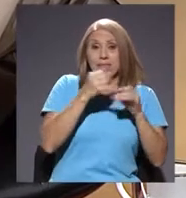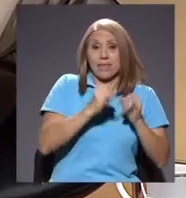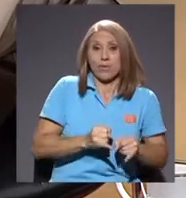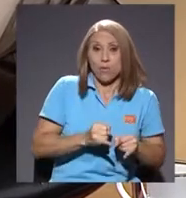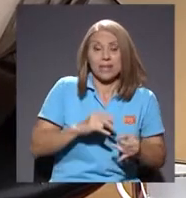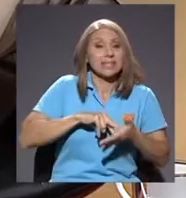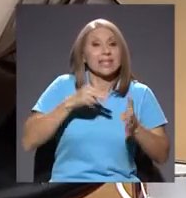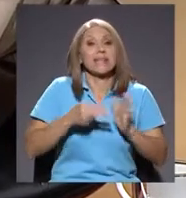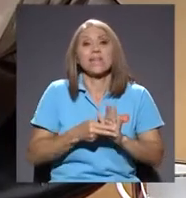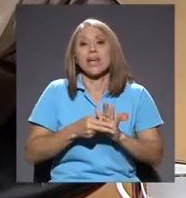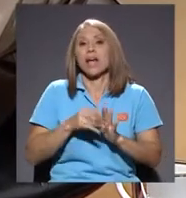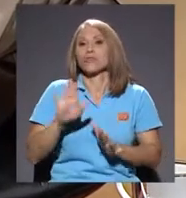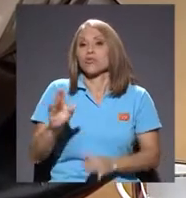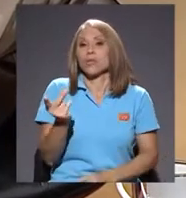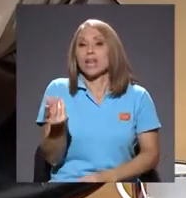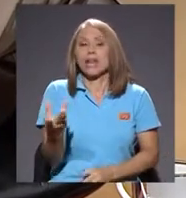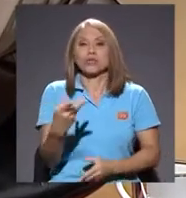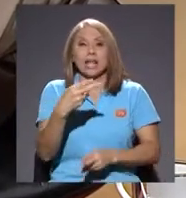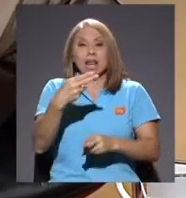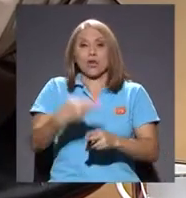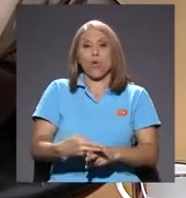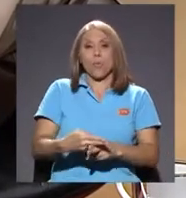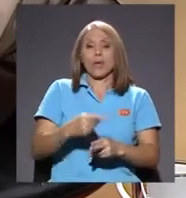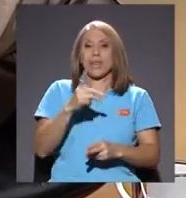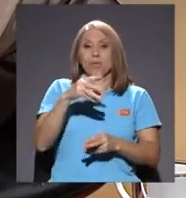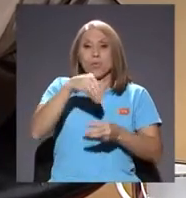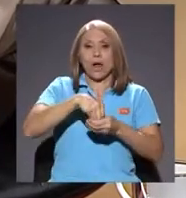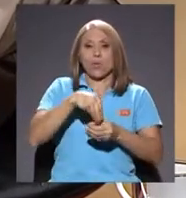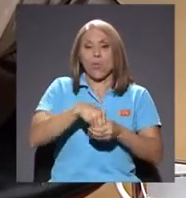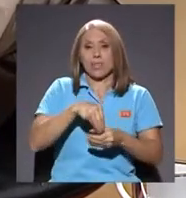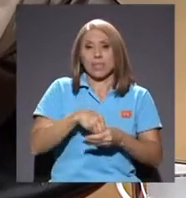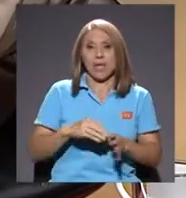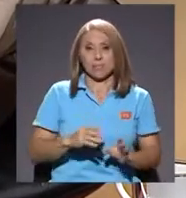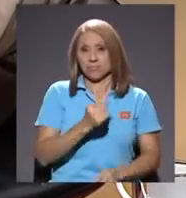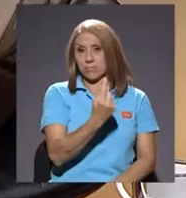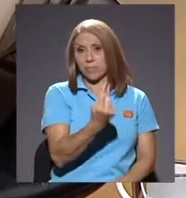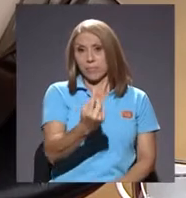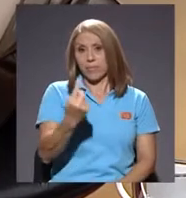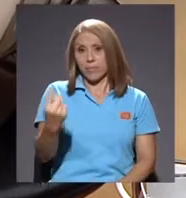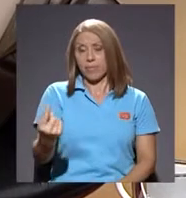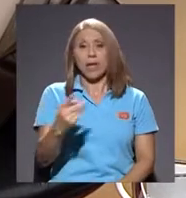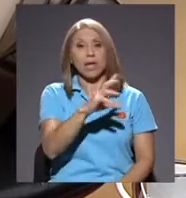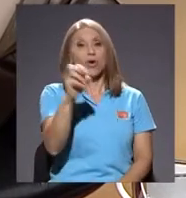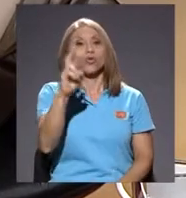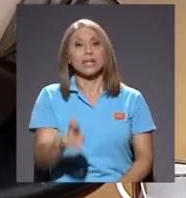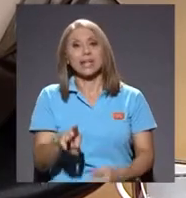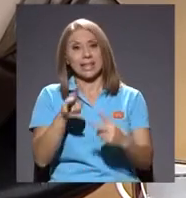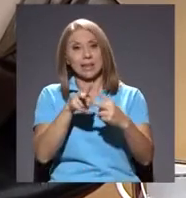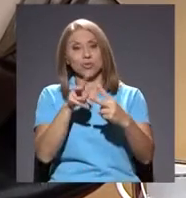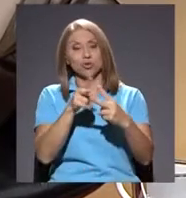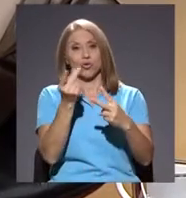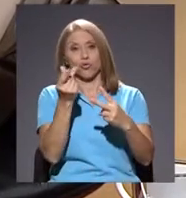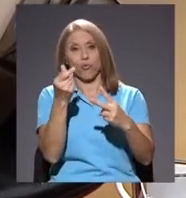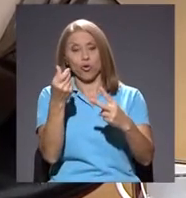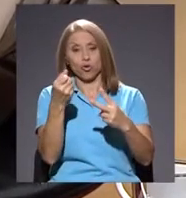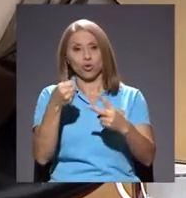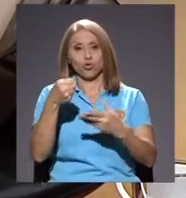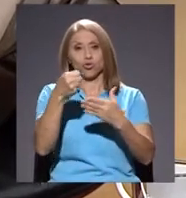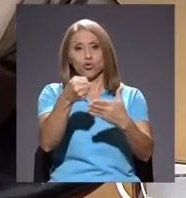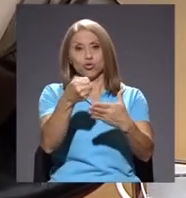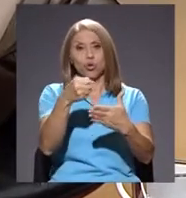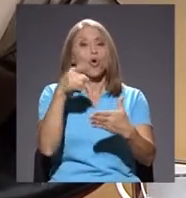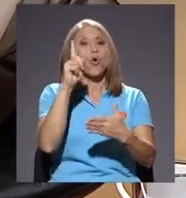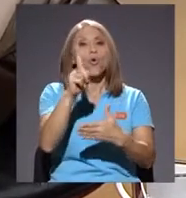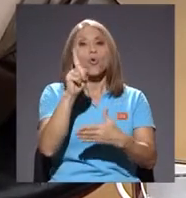y ahí tiene en costa rica con el sistema que tenemos dos fondos un fondo de capitalización oral que viene